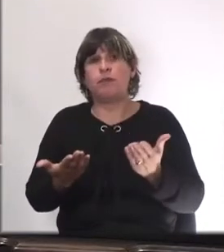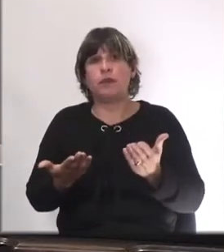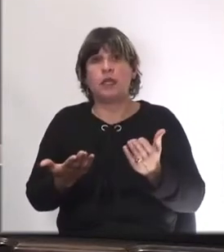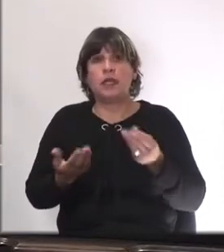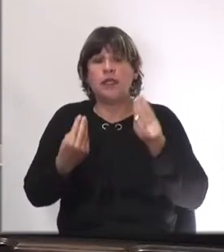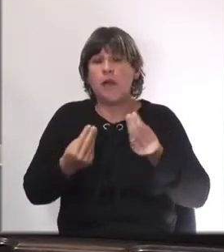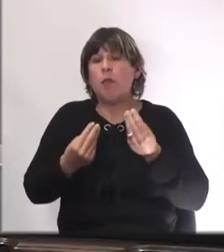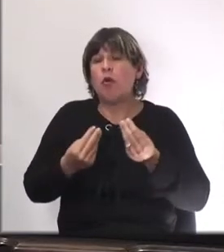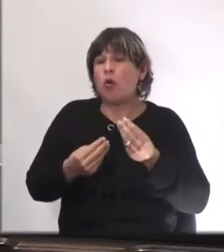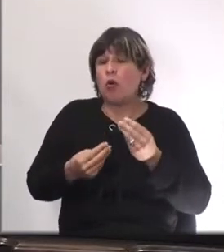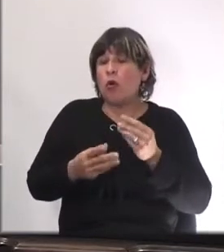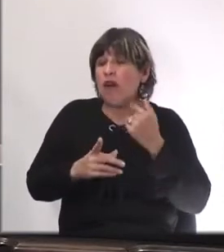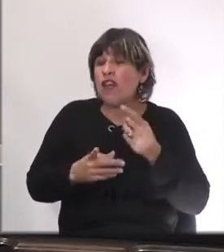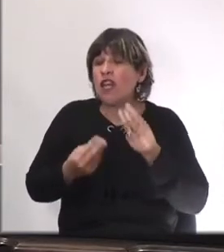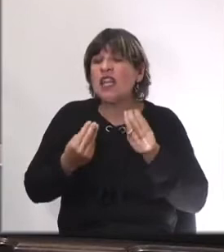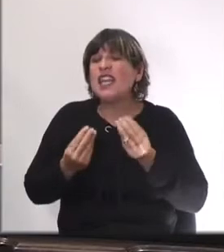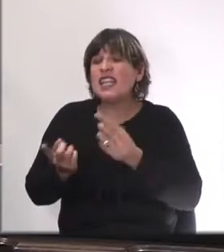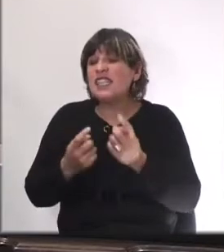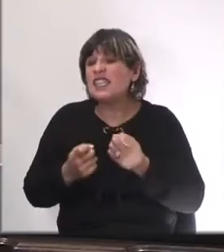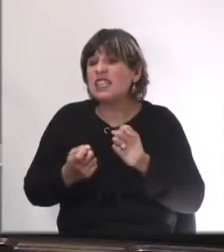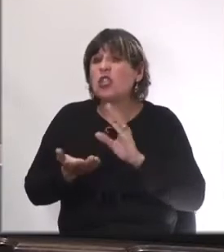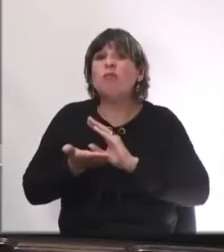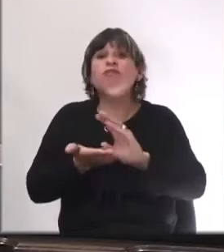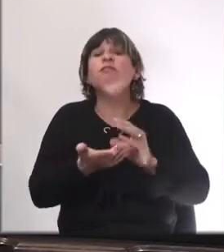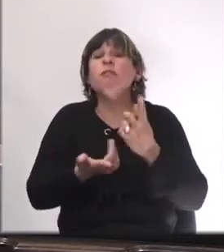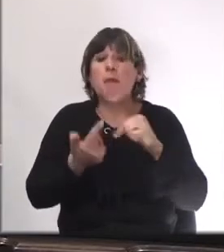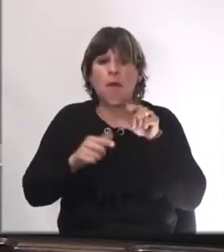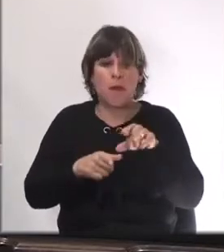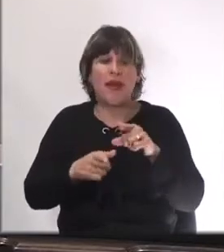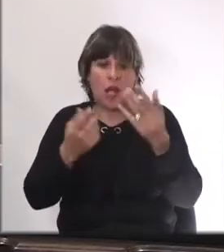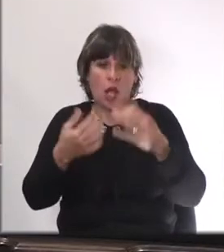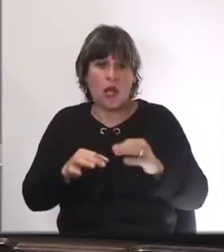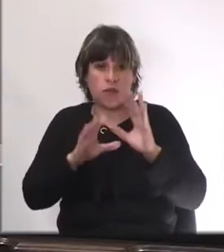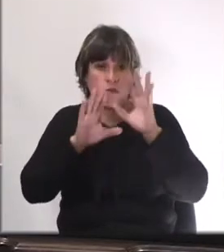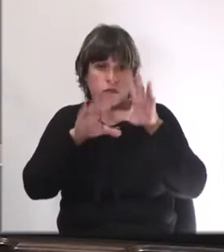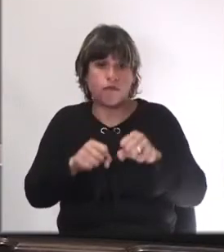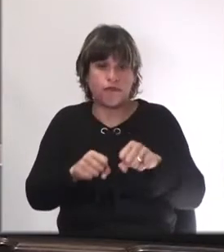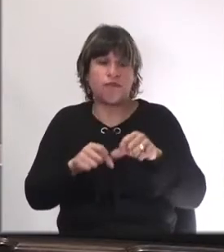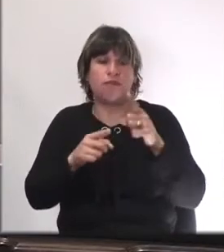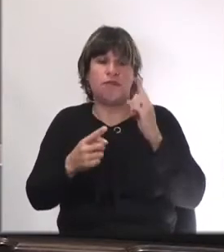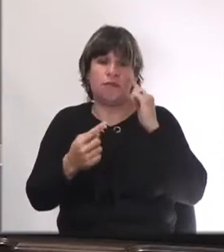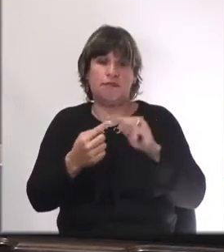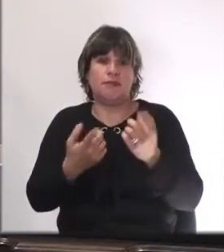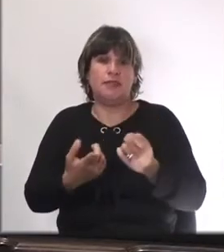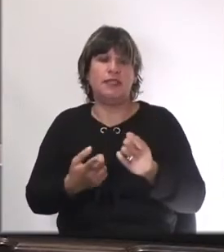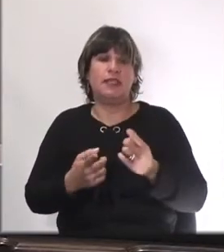ver qué recursos necesito para esas cosas que están bastante en la nube.